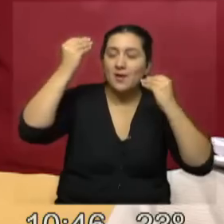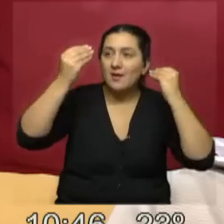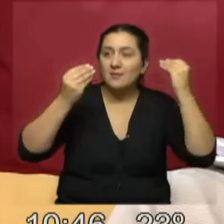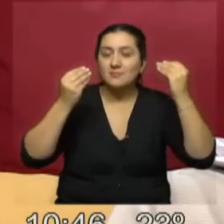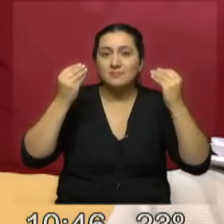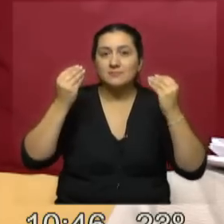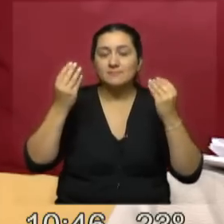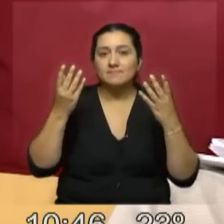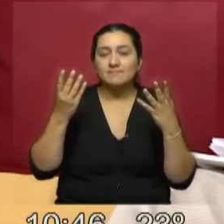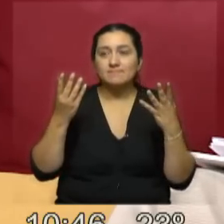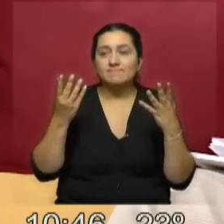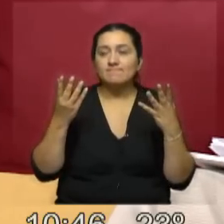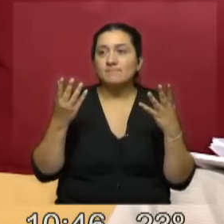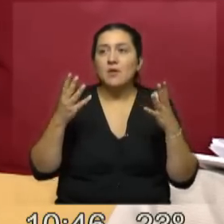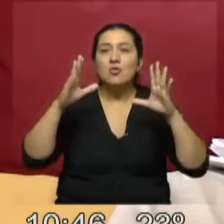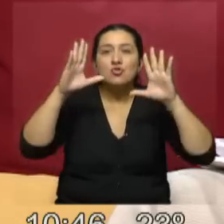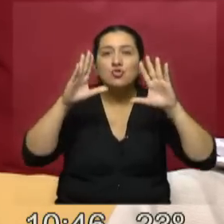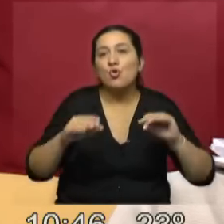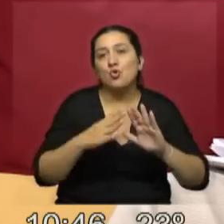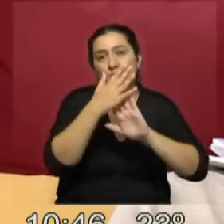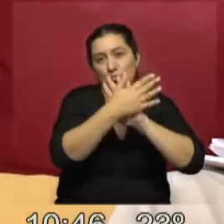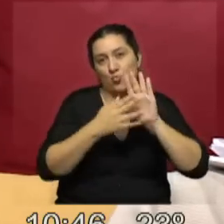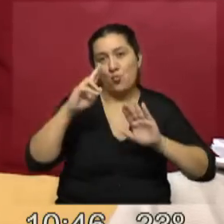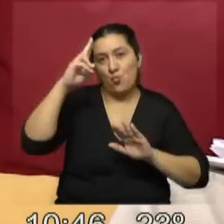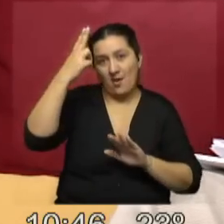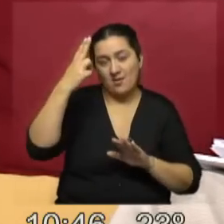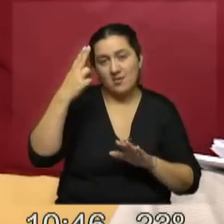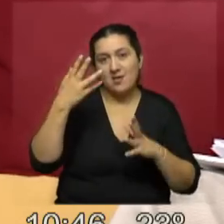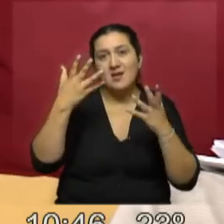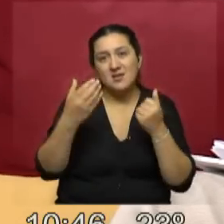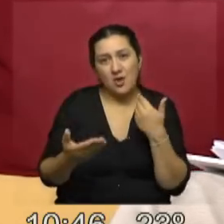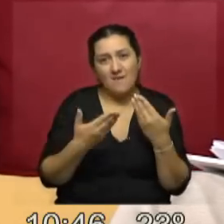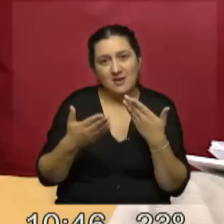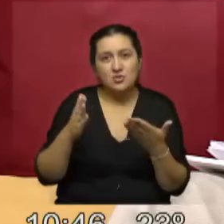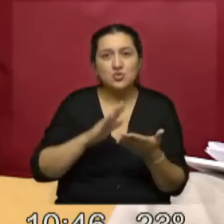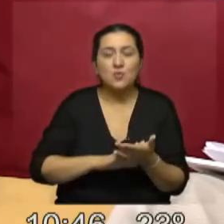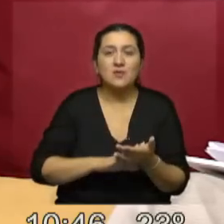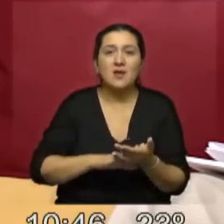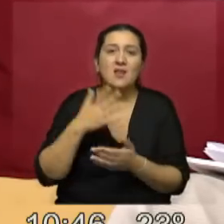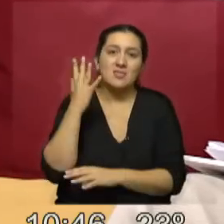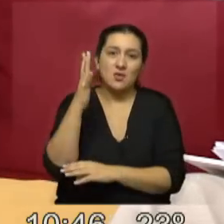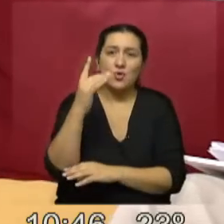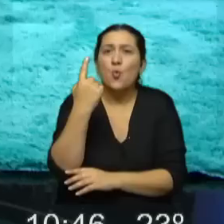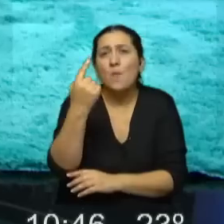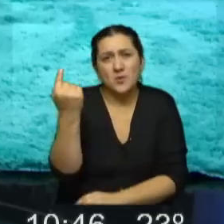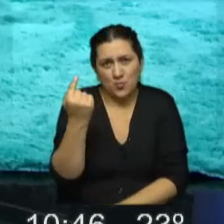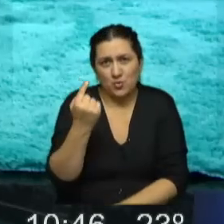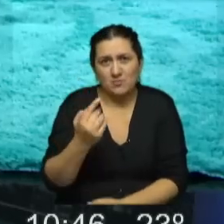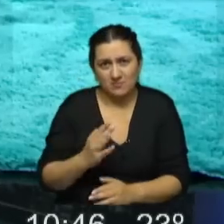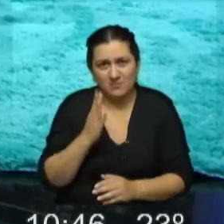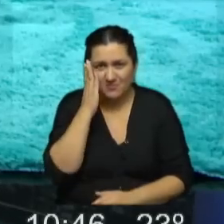me preocupa mucho todo el Uruguay y quiero hablar del interior me dan un minuto un minuto por